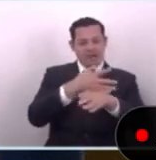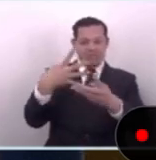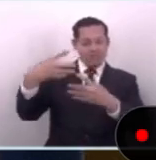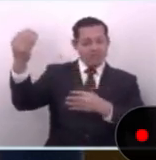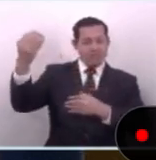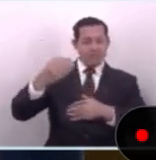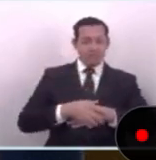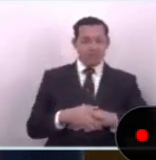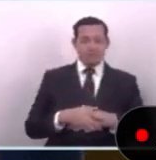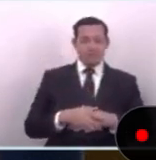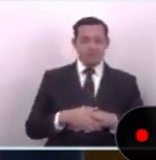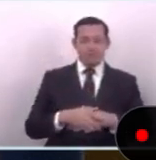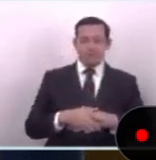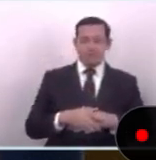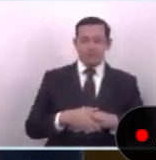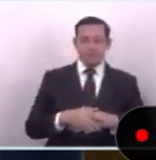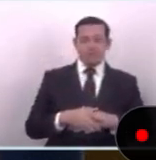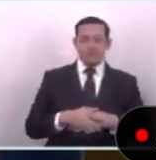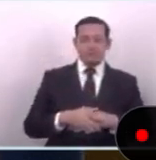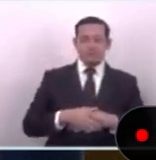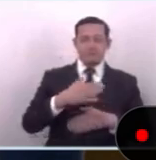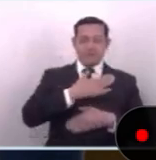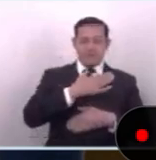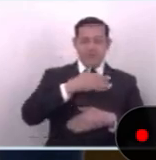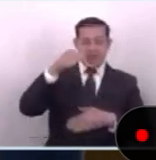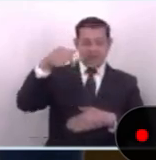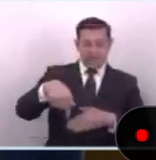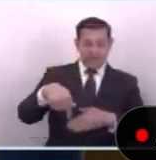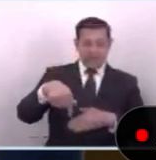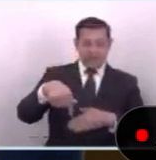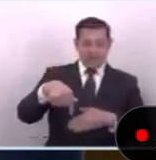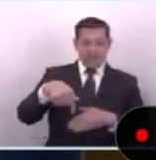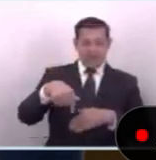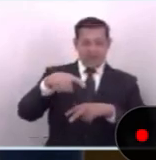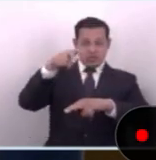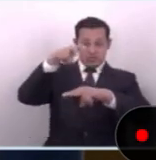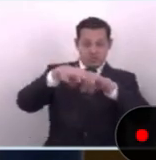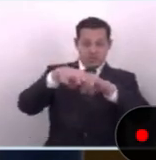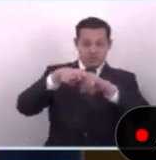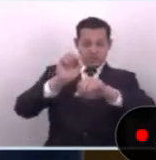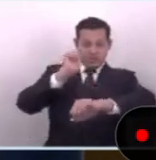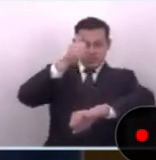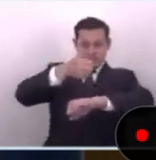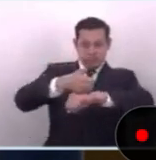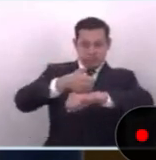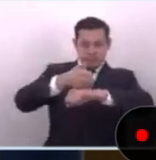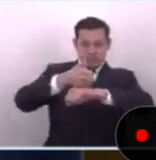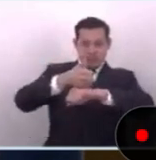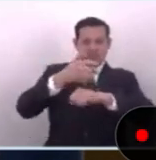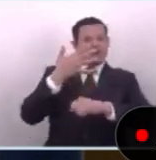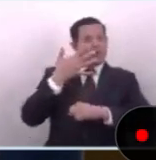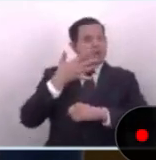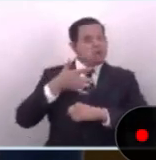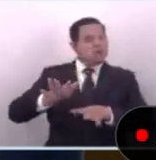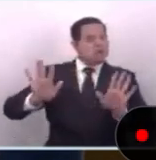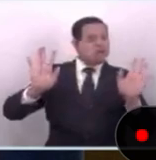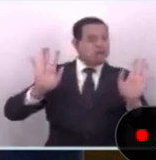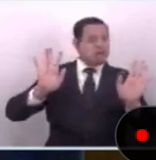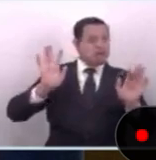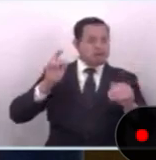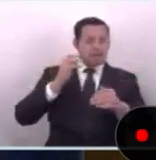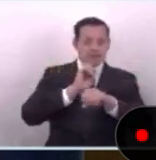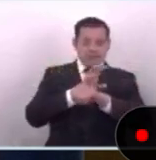de irse tenían aquí sus aposentos y como obviamente